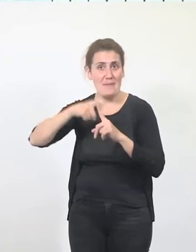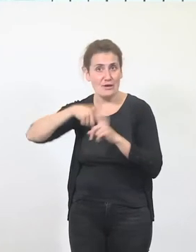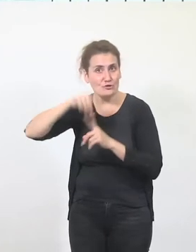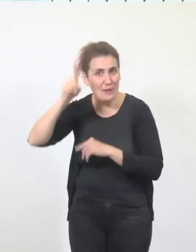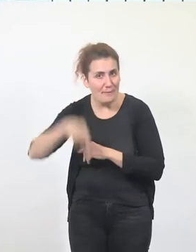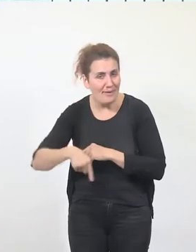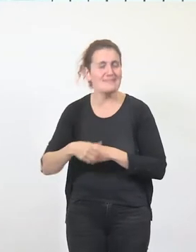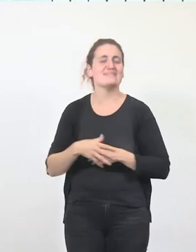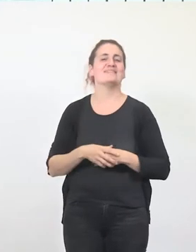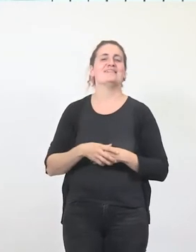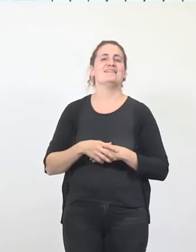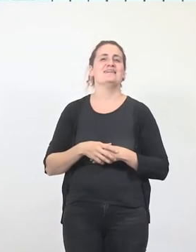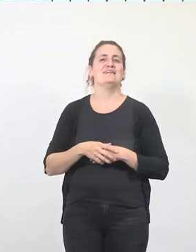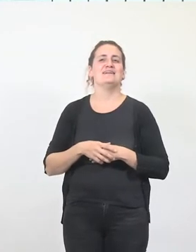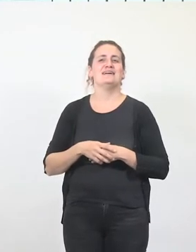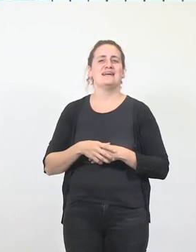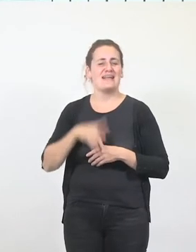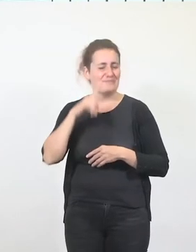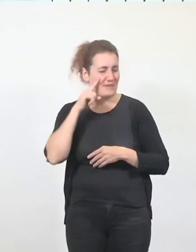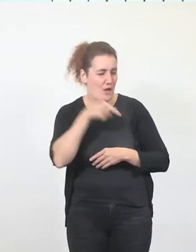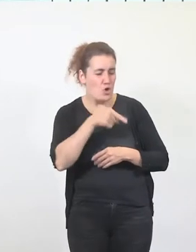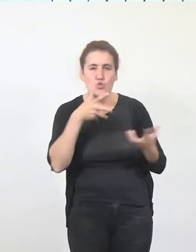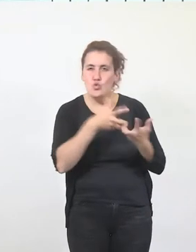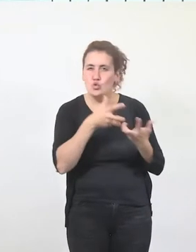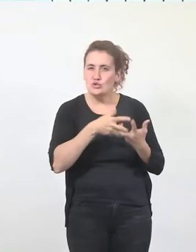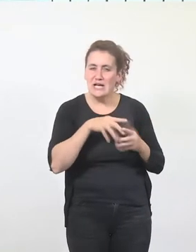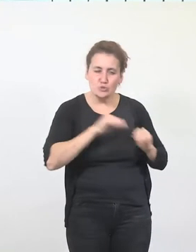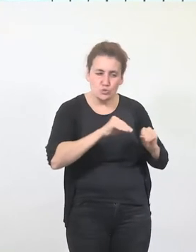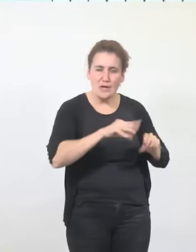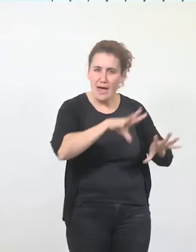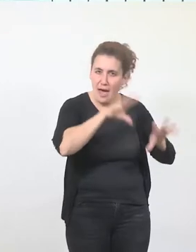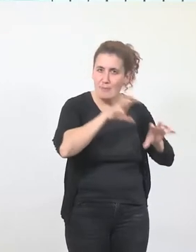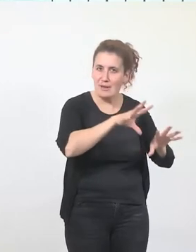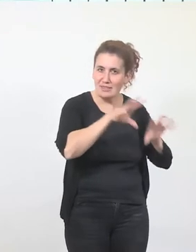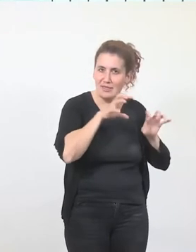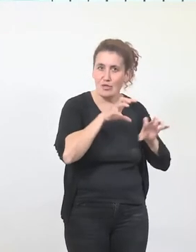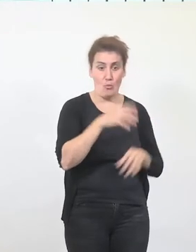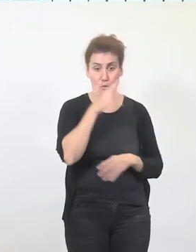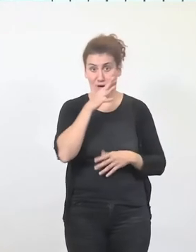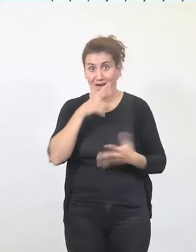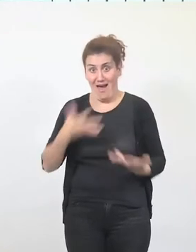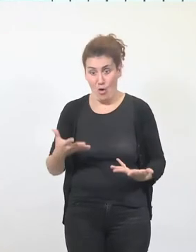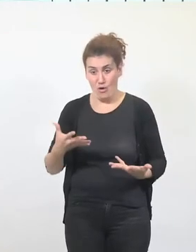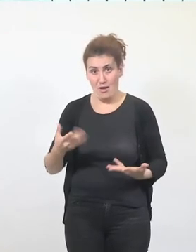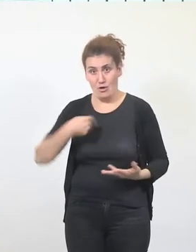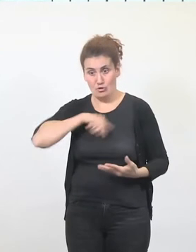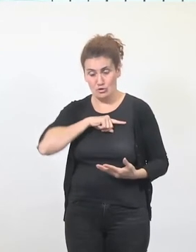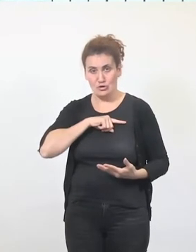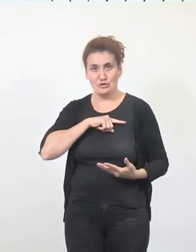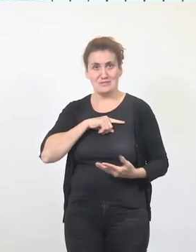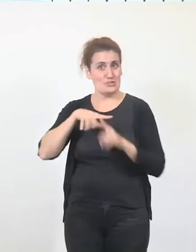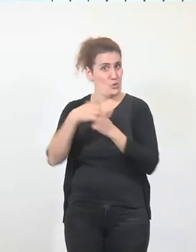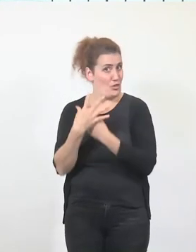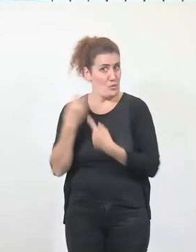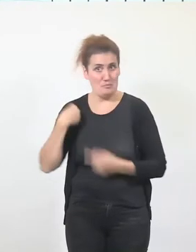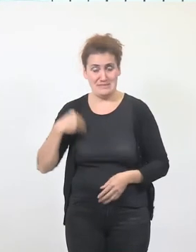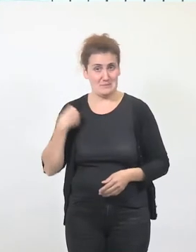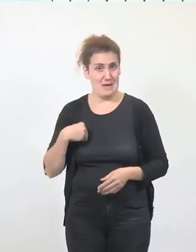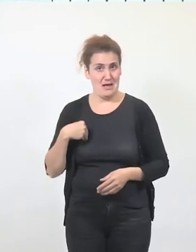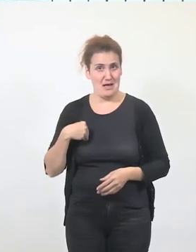donde hemos aprendido también de su lucha porque estamos viviendo la misma situación. Tenemos mucha